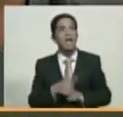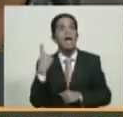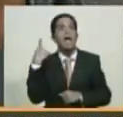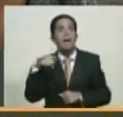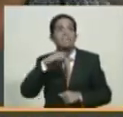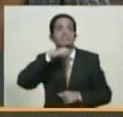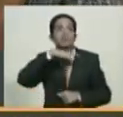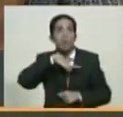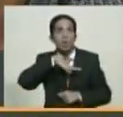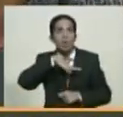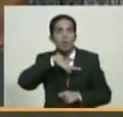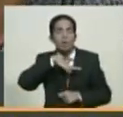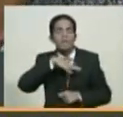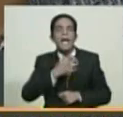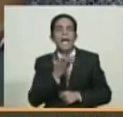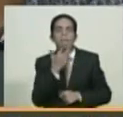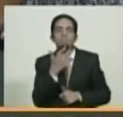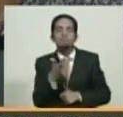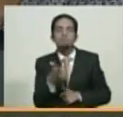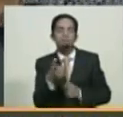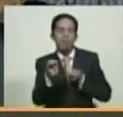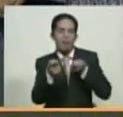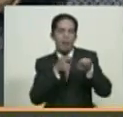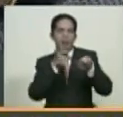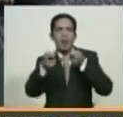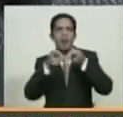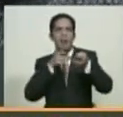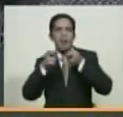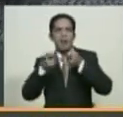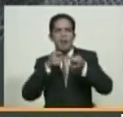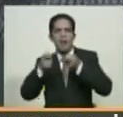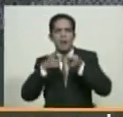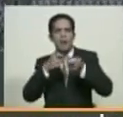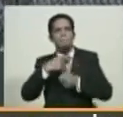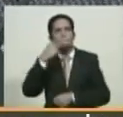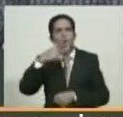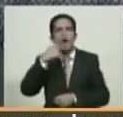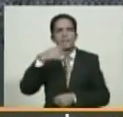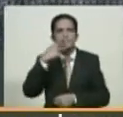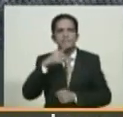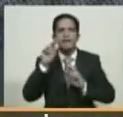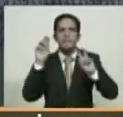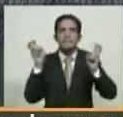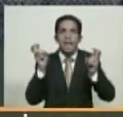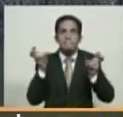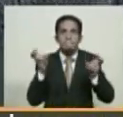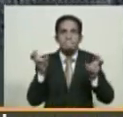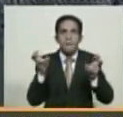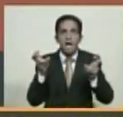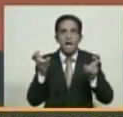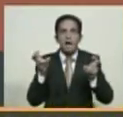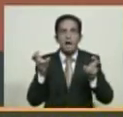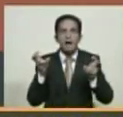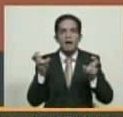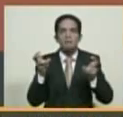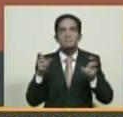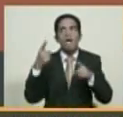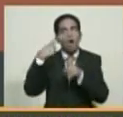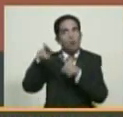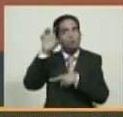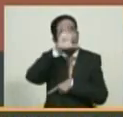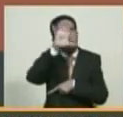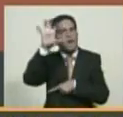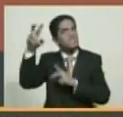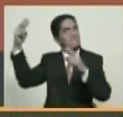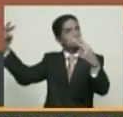se toma con un sesgo político, cuando se instrumentaliza políticamente temas sensibles para la comunidad internacional y para la